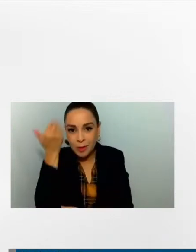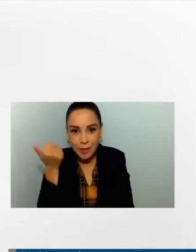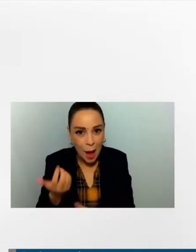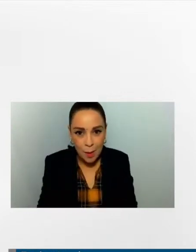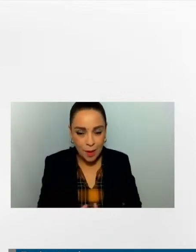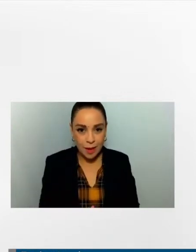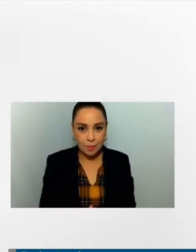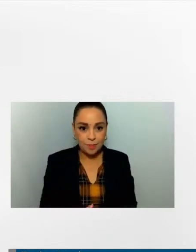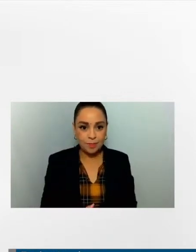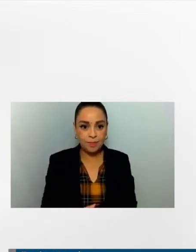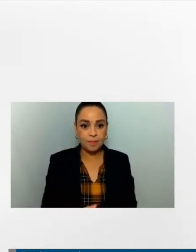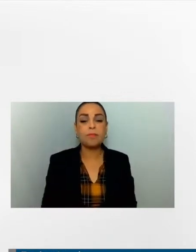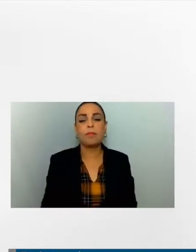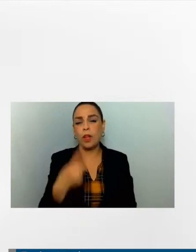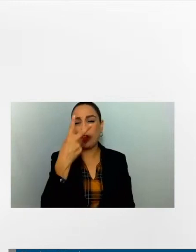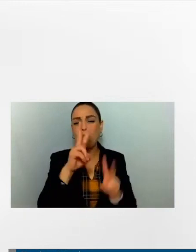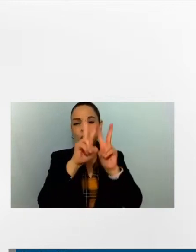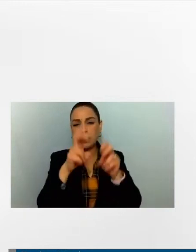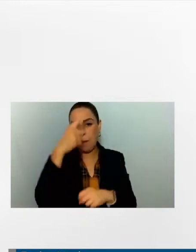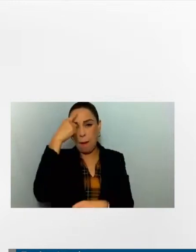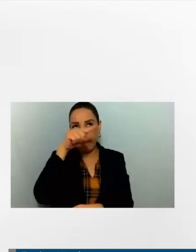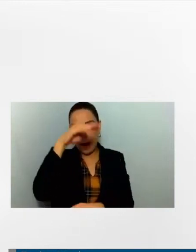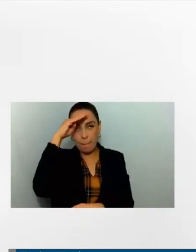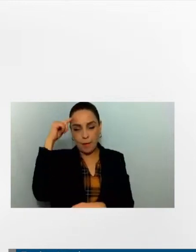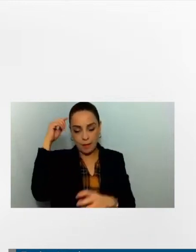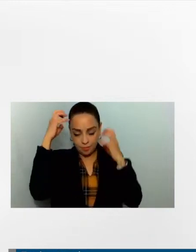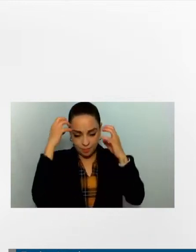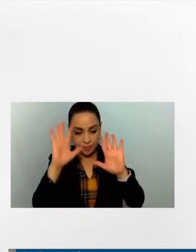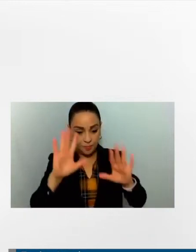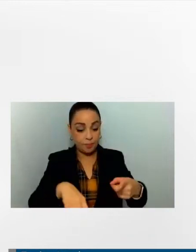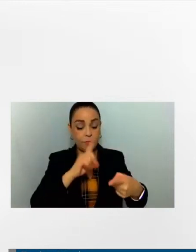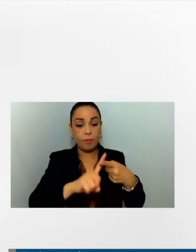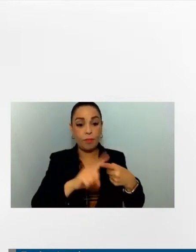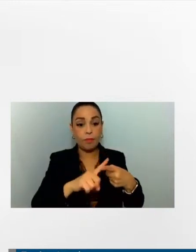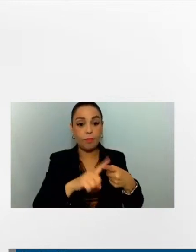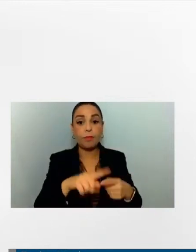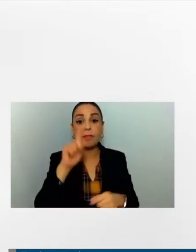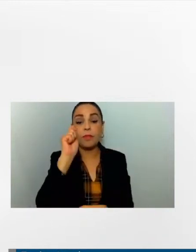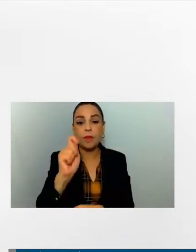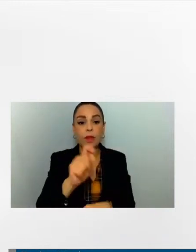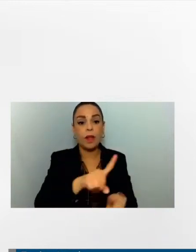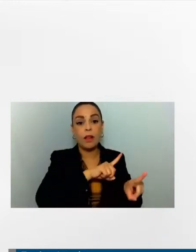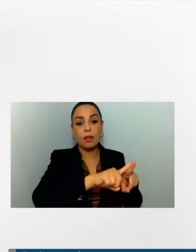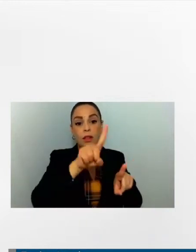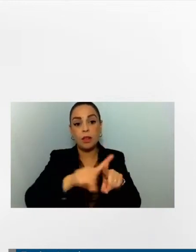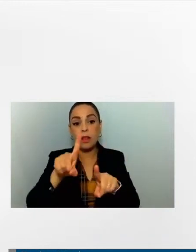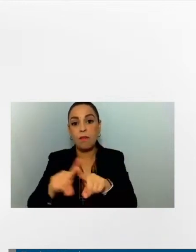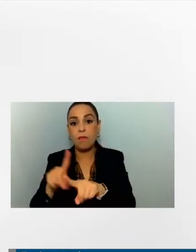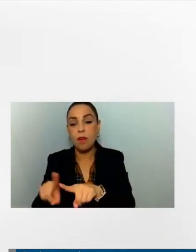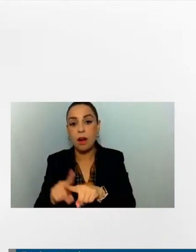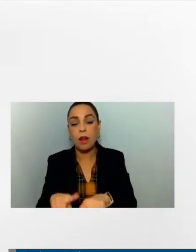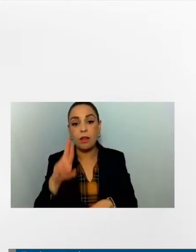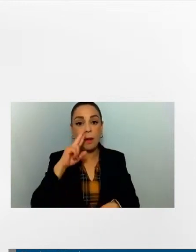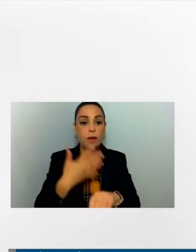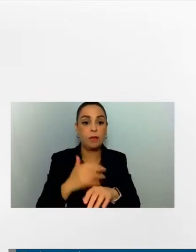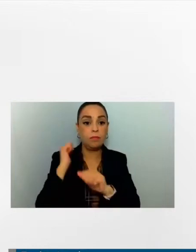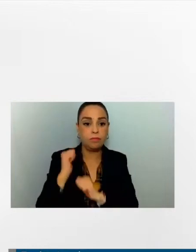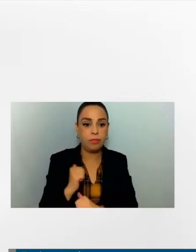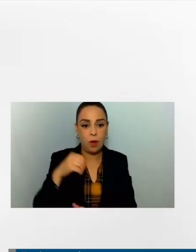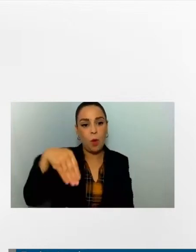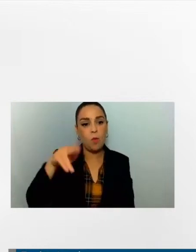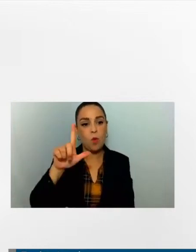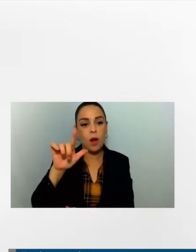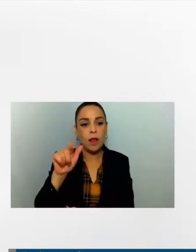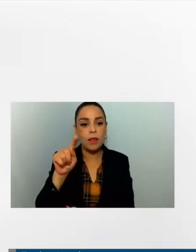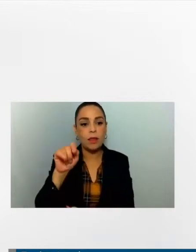reflexión, 2 temas, ¿no? Uno, pensaba en los casos de multiparentalidad que no han llegado a la Corte, ¿no? Pero ayer leía